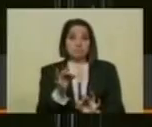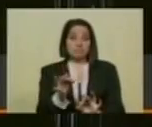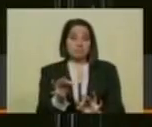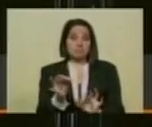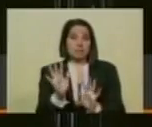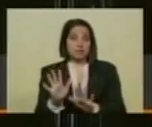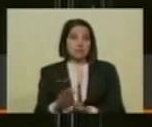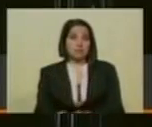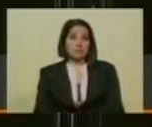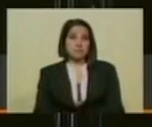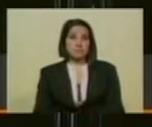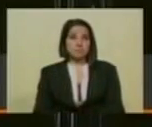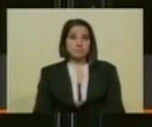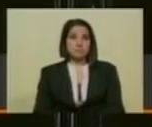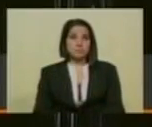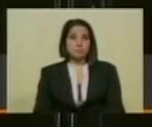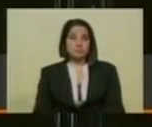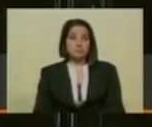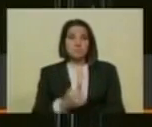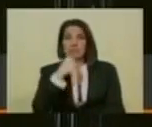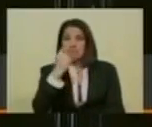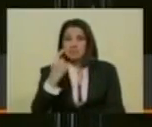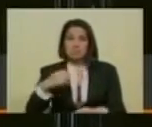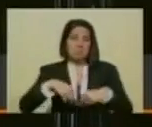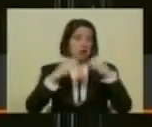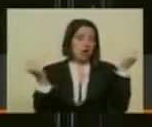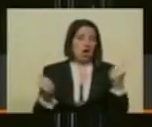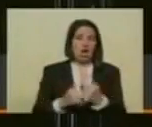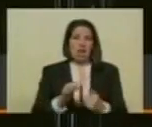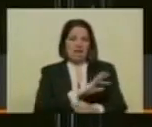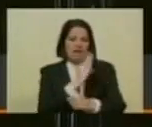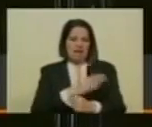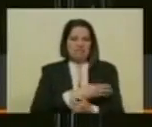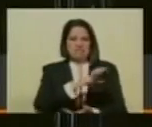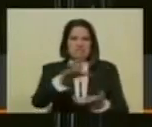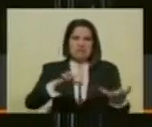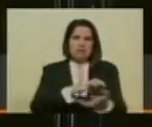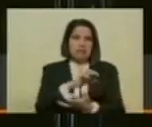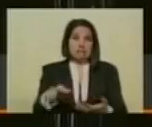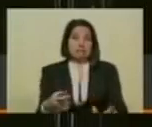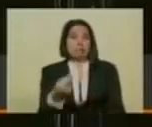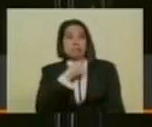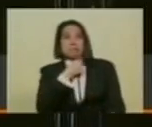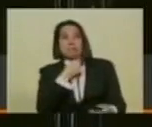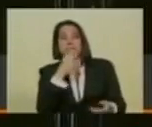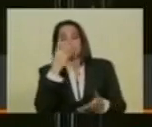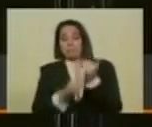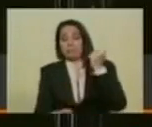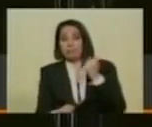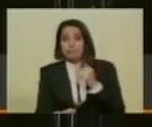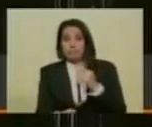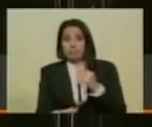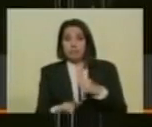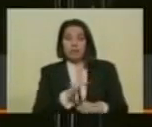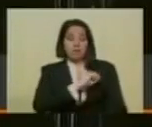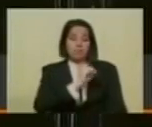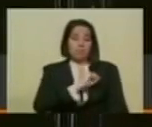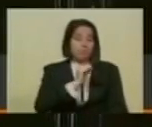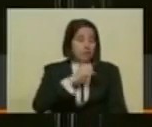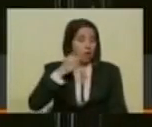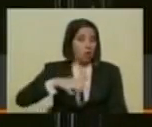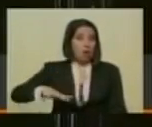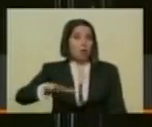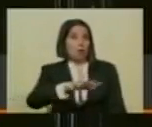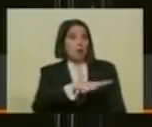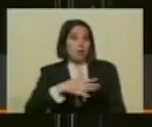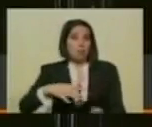Que expresan su violencia. Y es una forma de expresión de la cobardía, el terror que le tienen a los pueblos. Que nos tienen